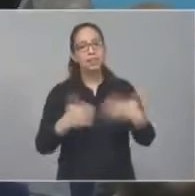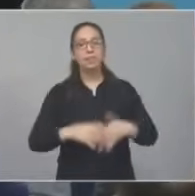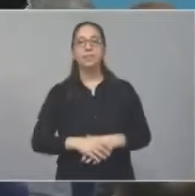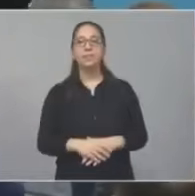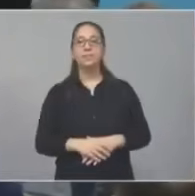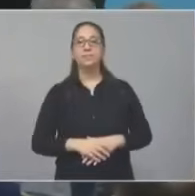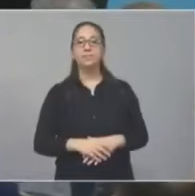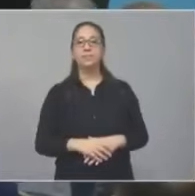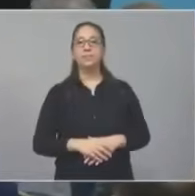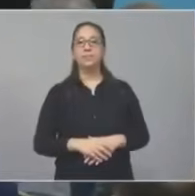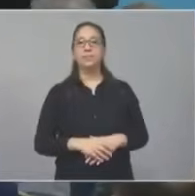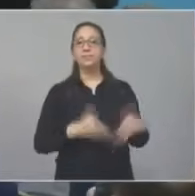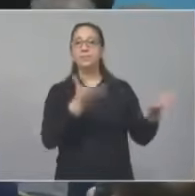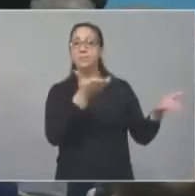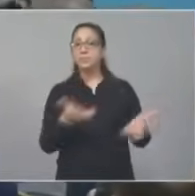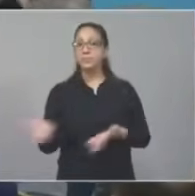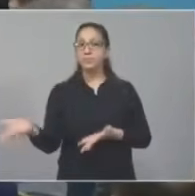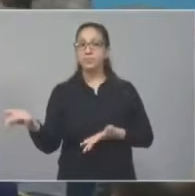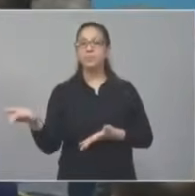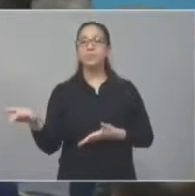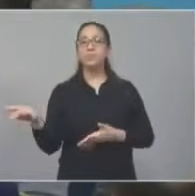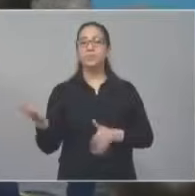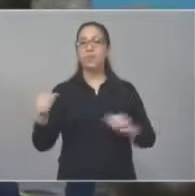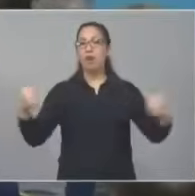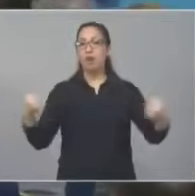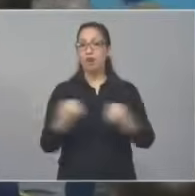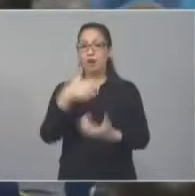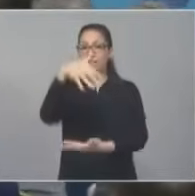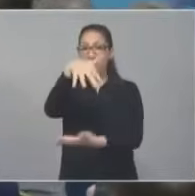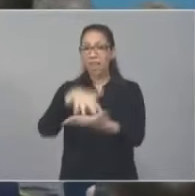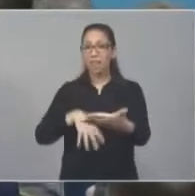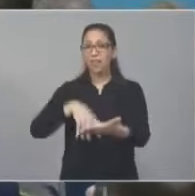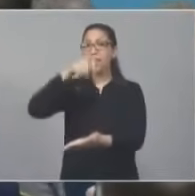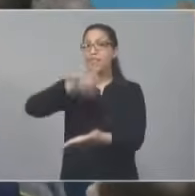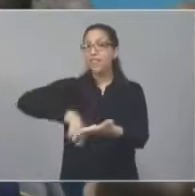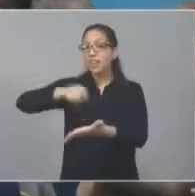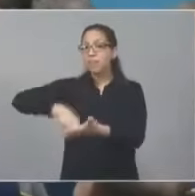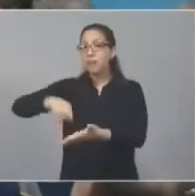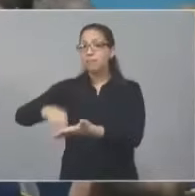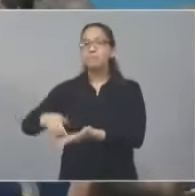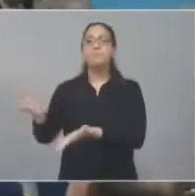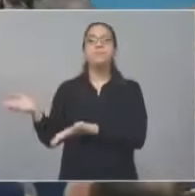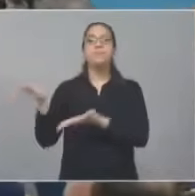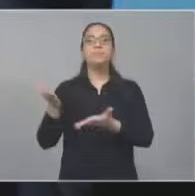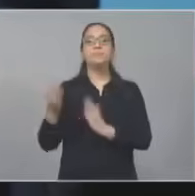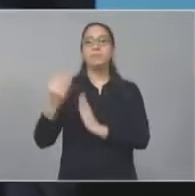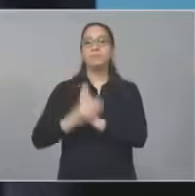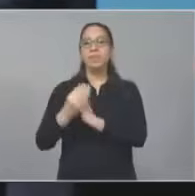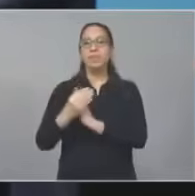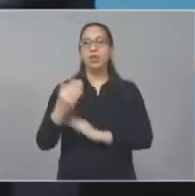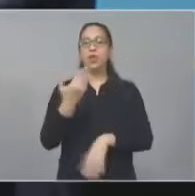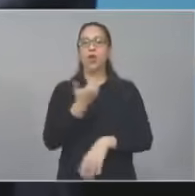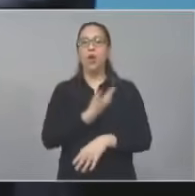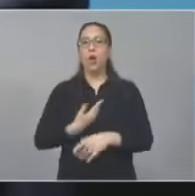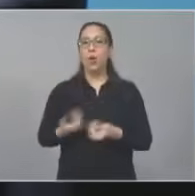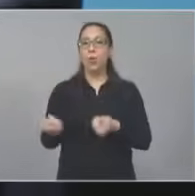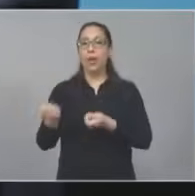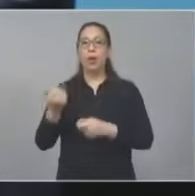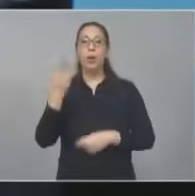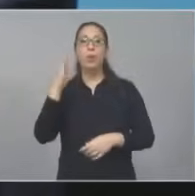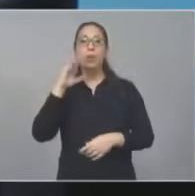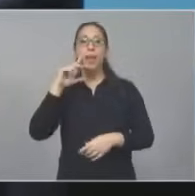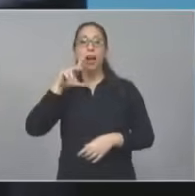Invitamos ahora a firmar el convenio al ministro de Gobierno, Carlos Bianco.